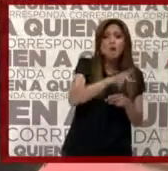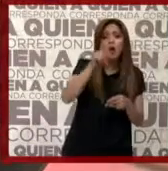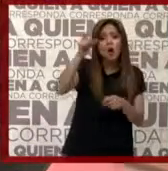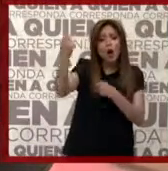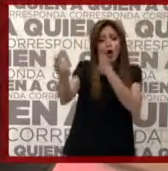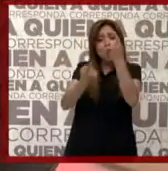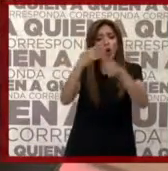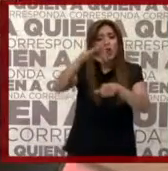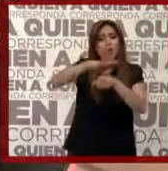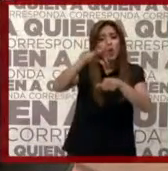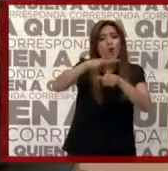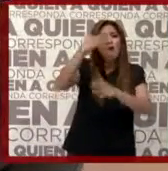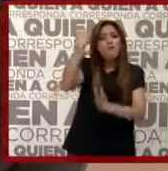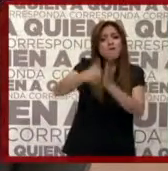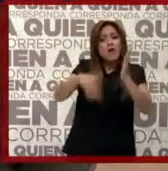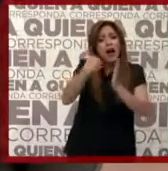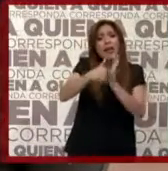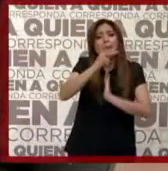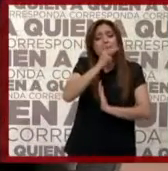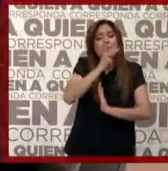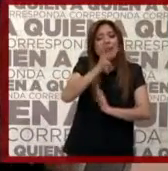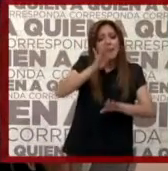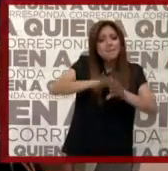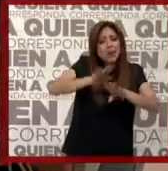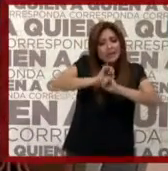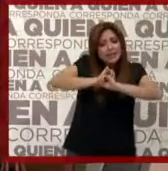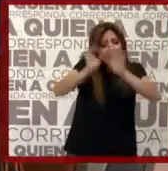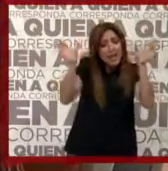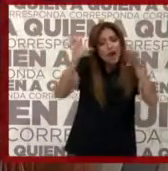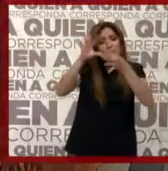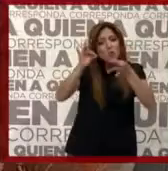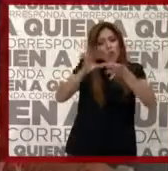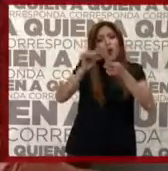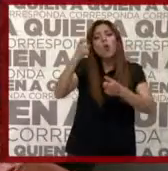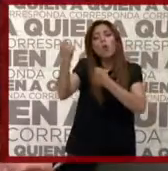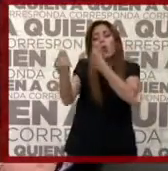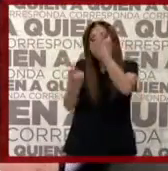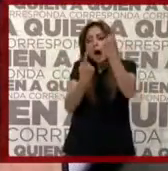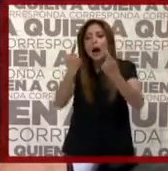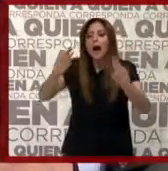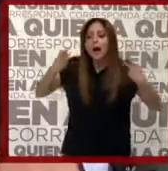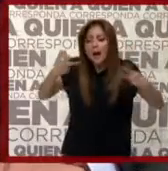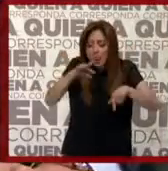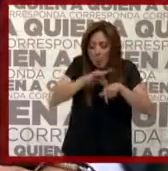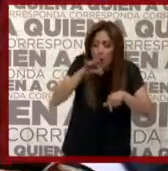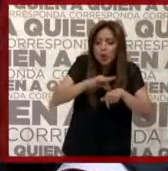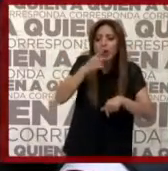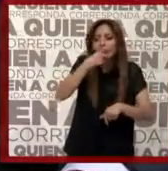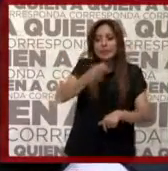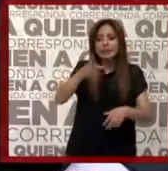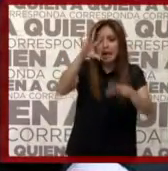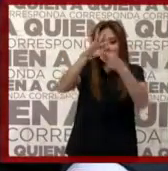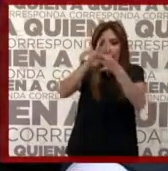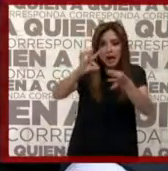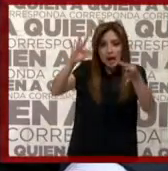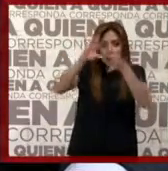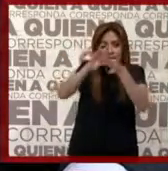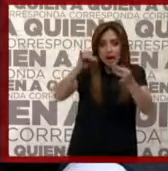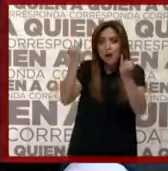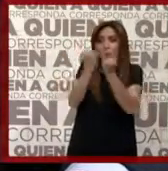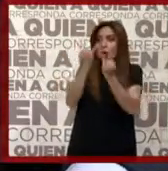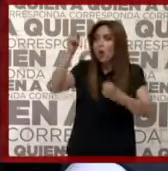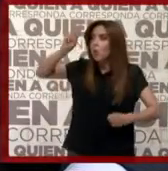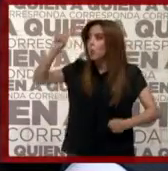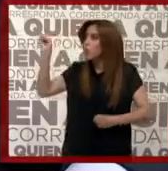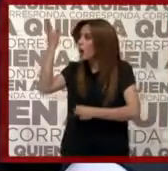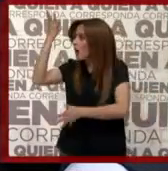vocabulario humana si es cuando los médicos nos avisan no todos yo lo sé pero la mayoría no es una explicación que ustedes ven en la universidad y entre